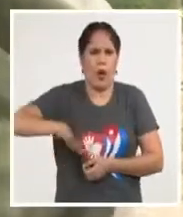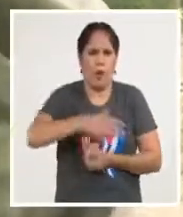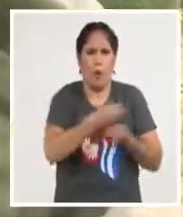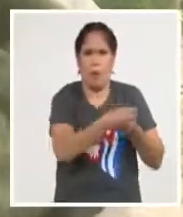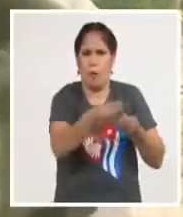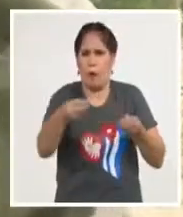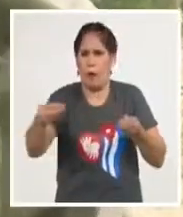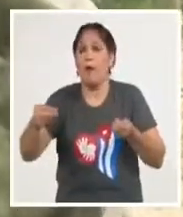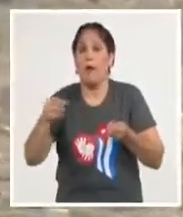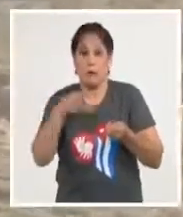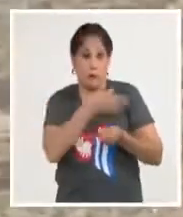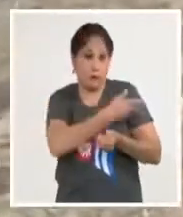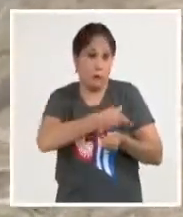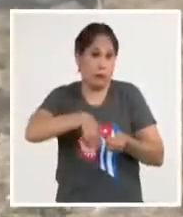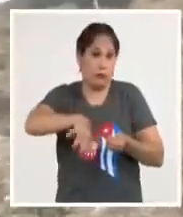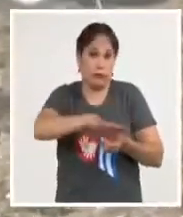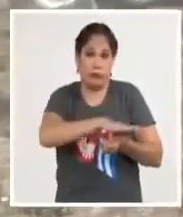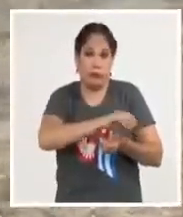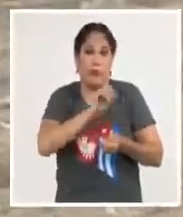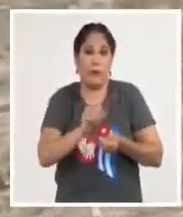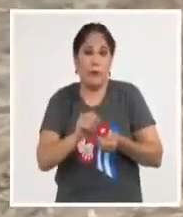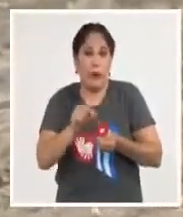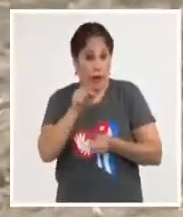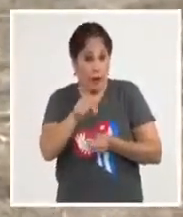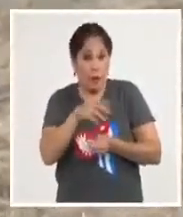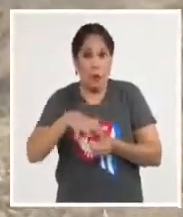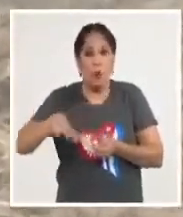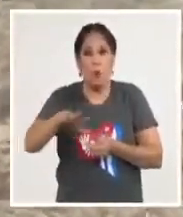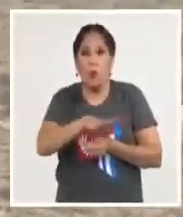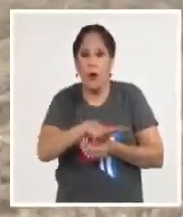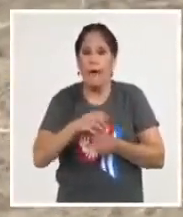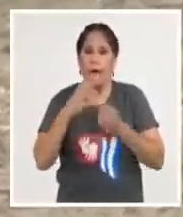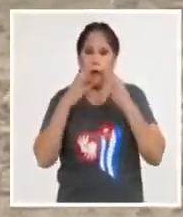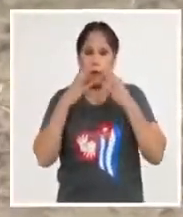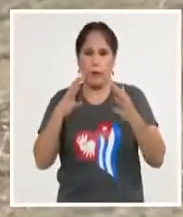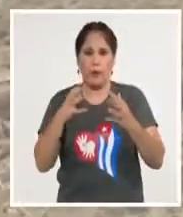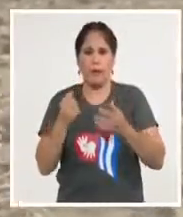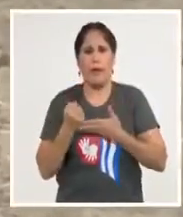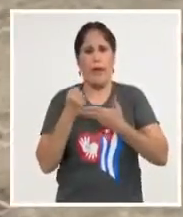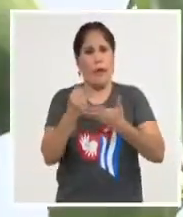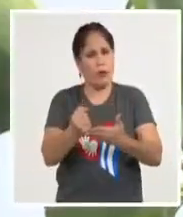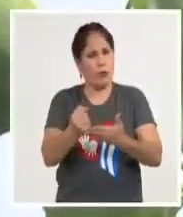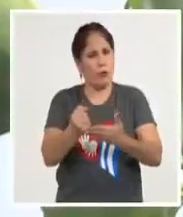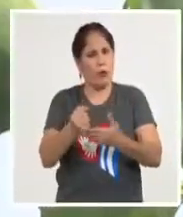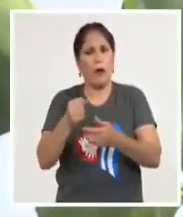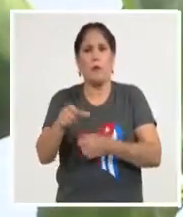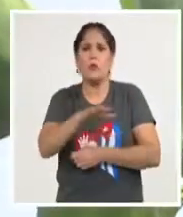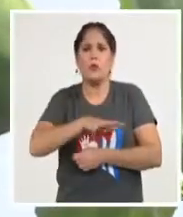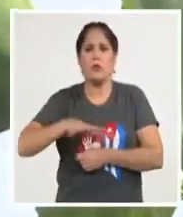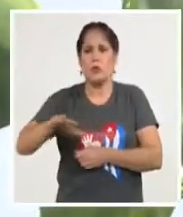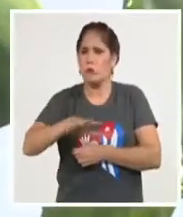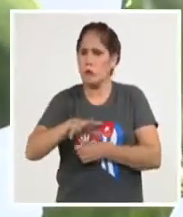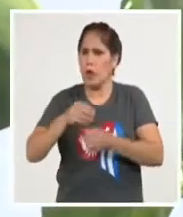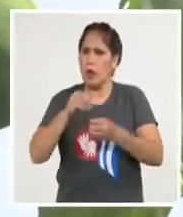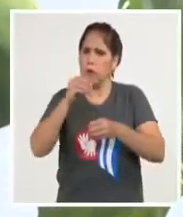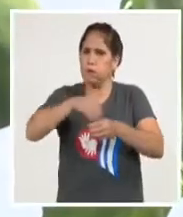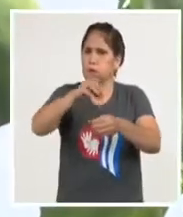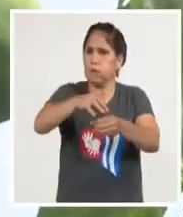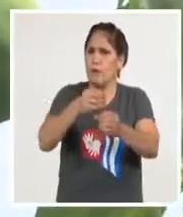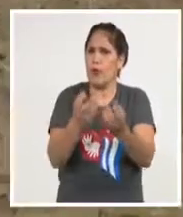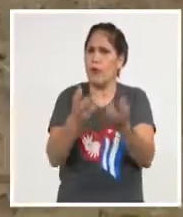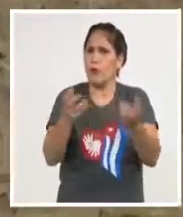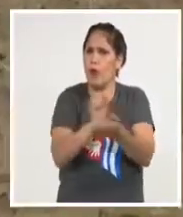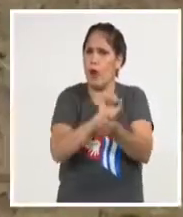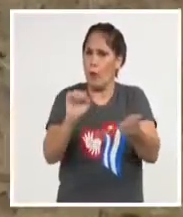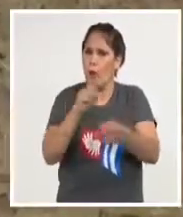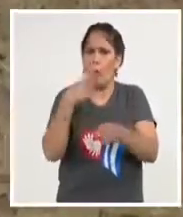que está yendo para el pueblo. En Arroyo Hondo, comunidad vulnerable que recibe apoyo de beneficio social, el cultivo de fruta bomba se suma a